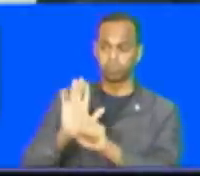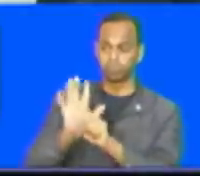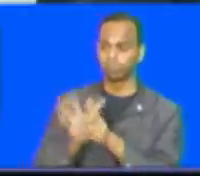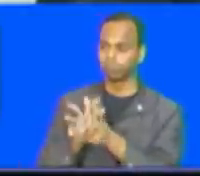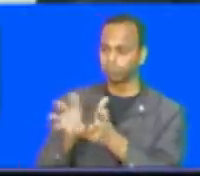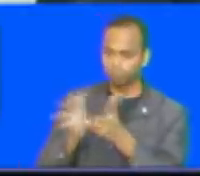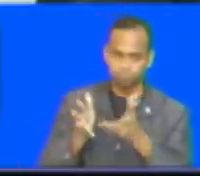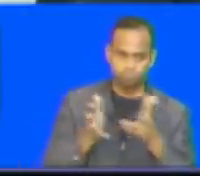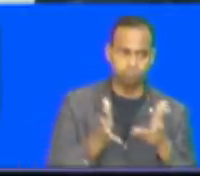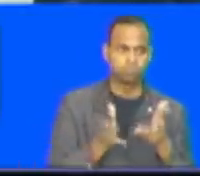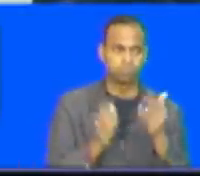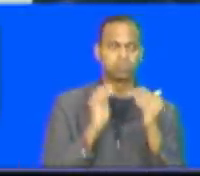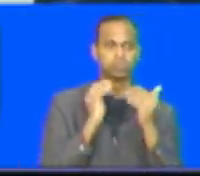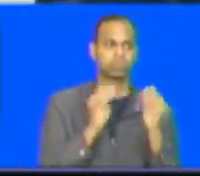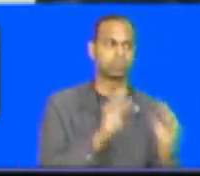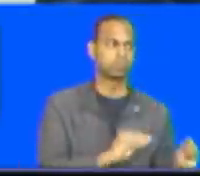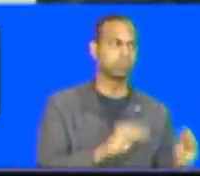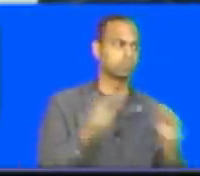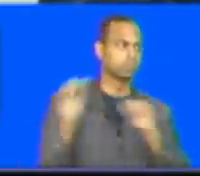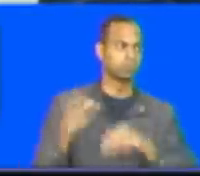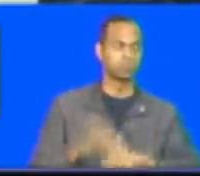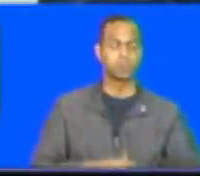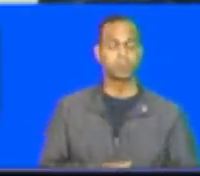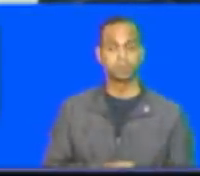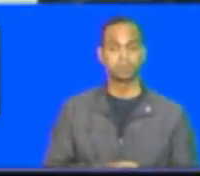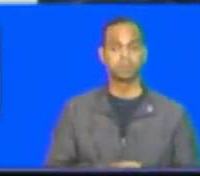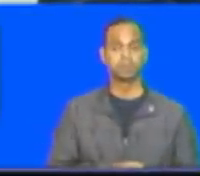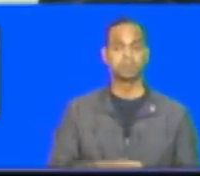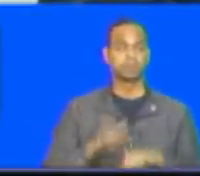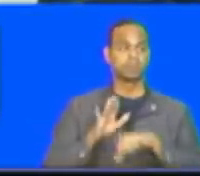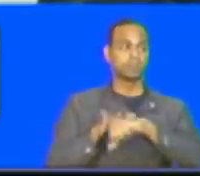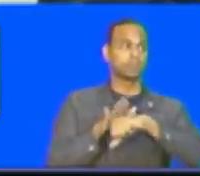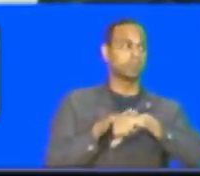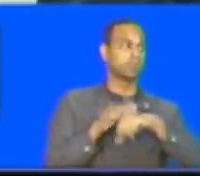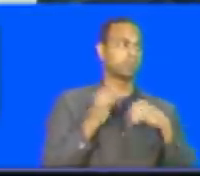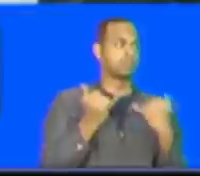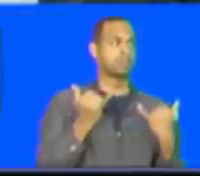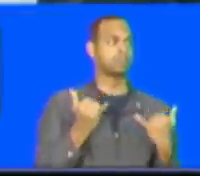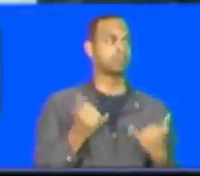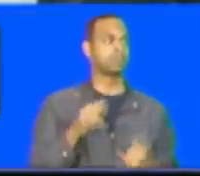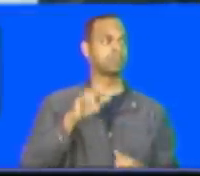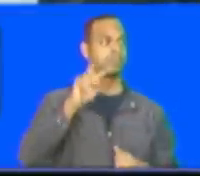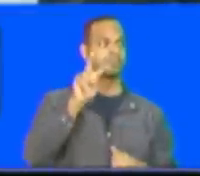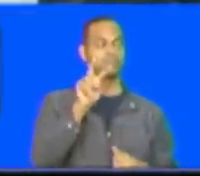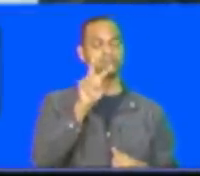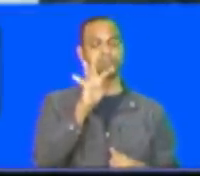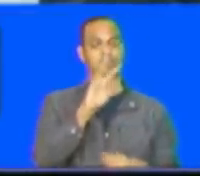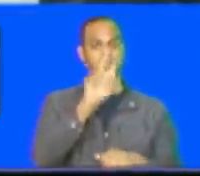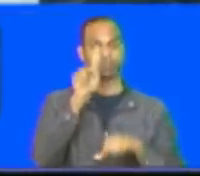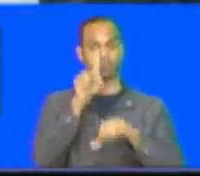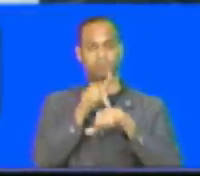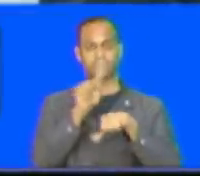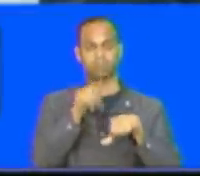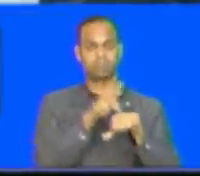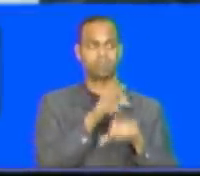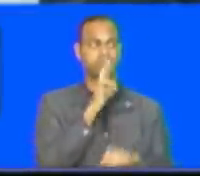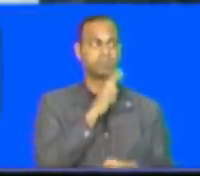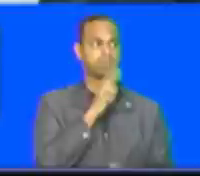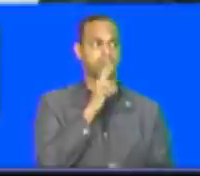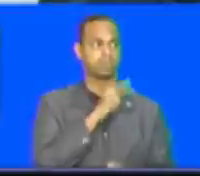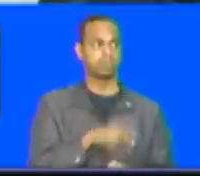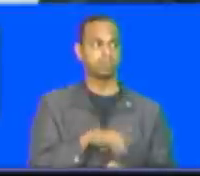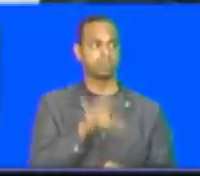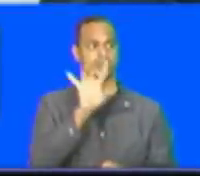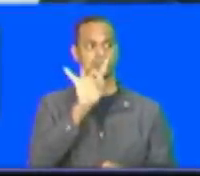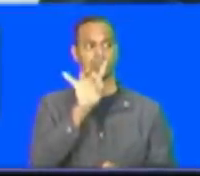procedan a hacer esas evacuaciones. El nivel de alerta que estamos, señores, son 24 provincias en rojo y 8